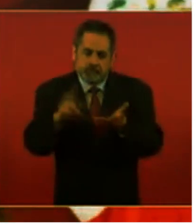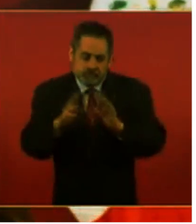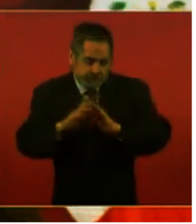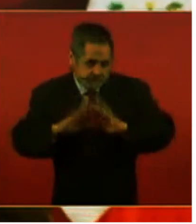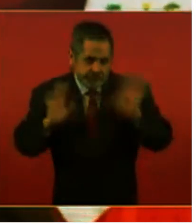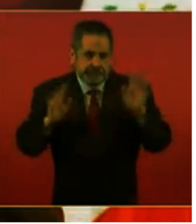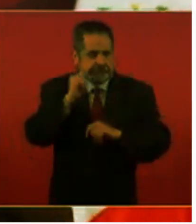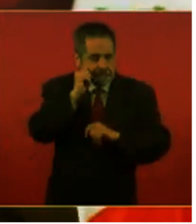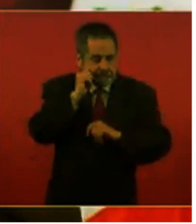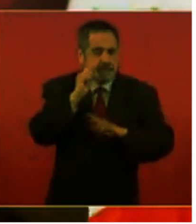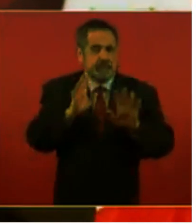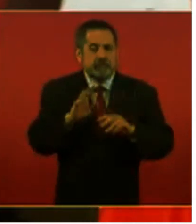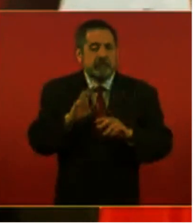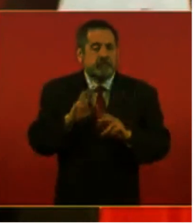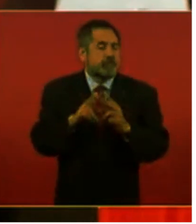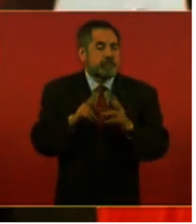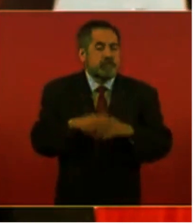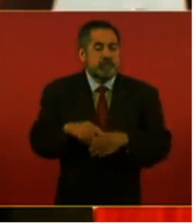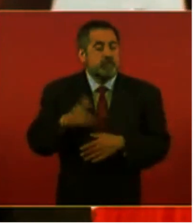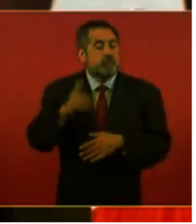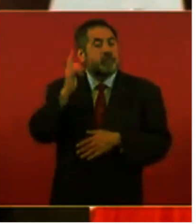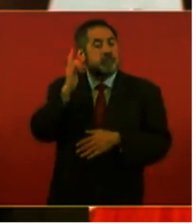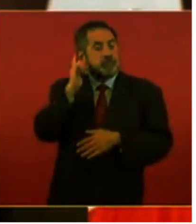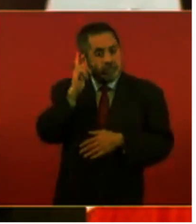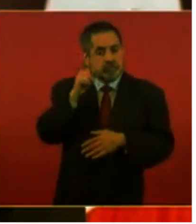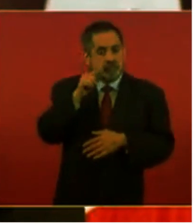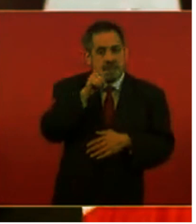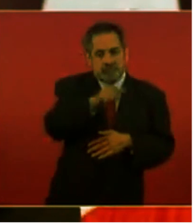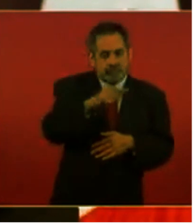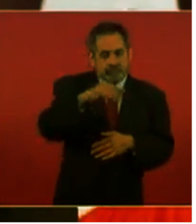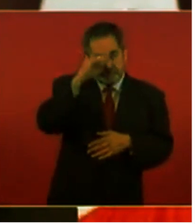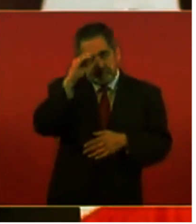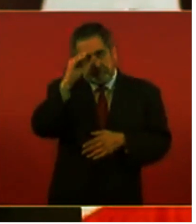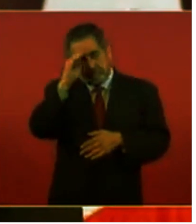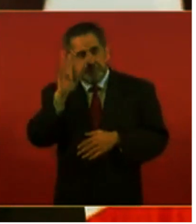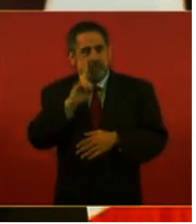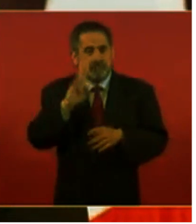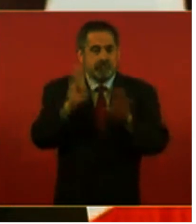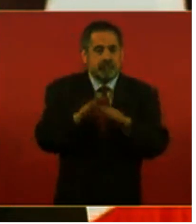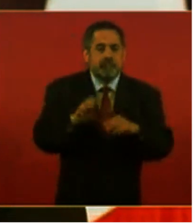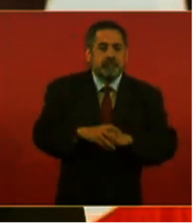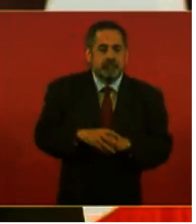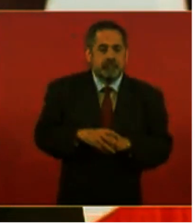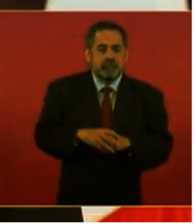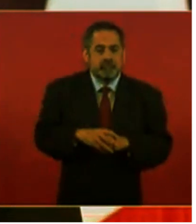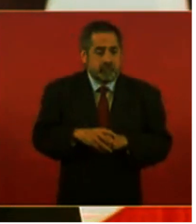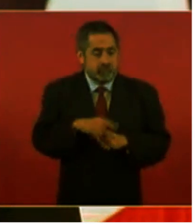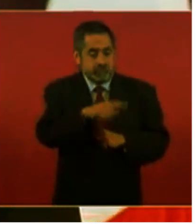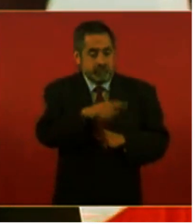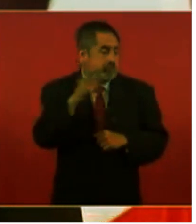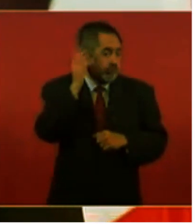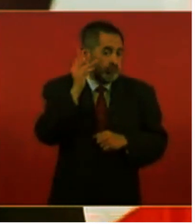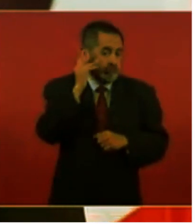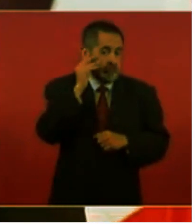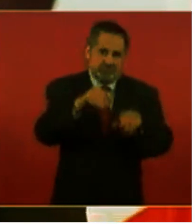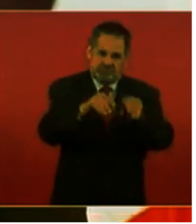ojalá y se busque la forma de que se den a conocer.